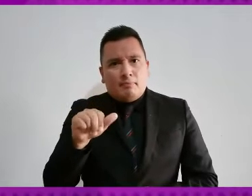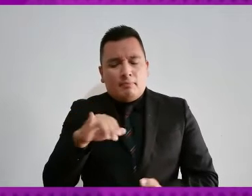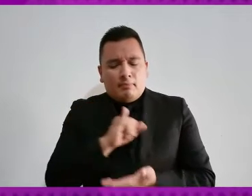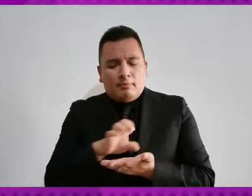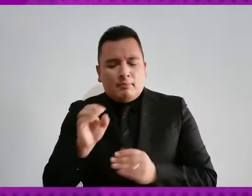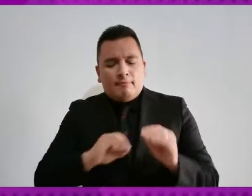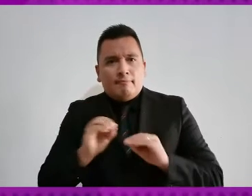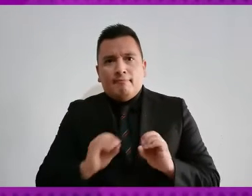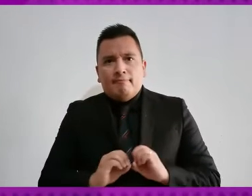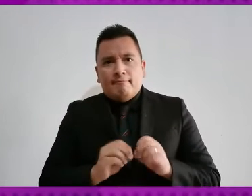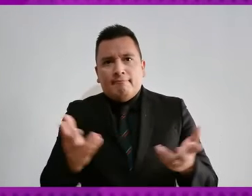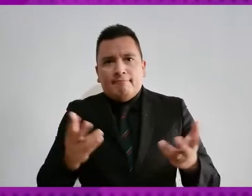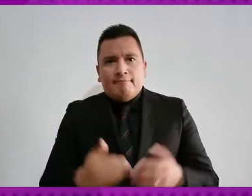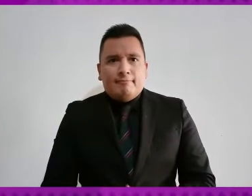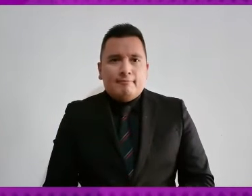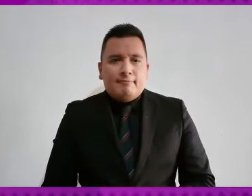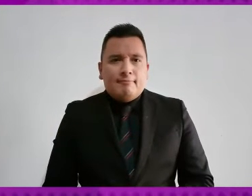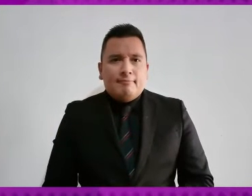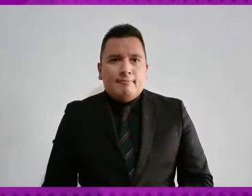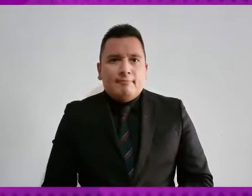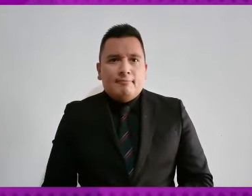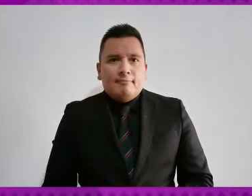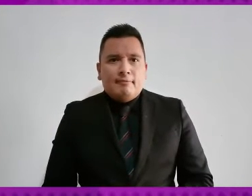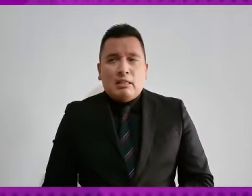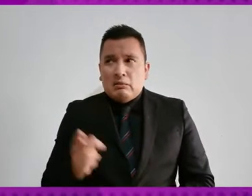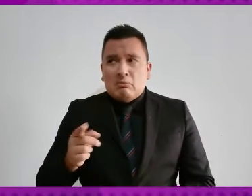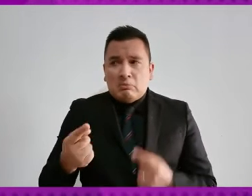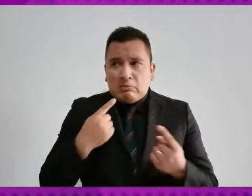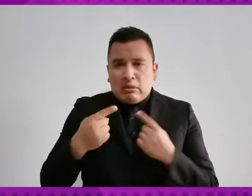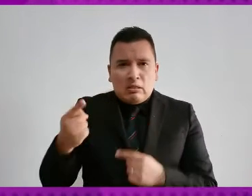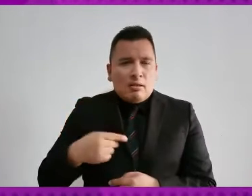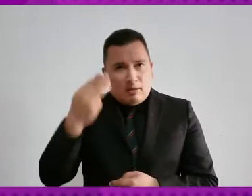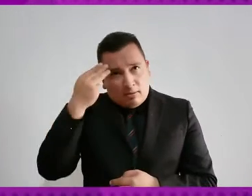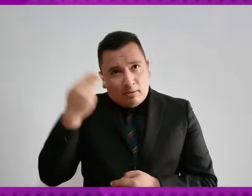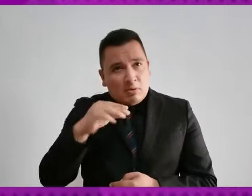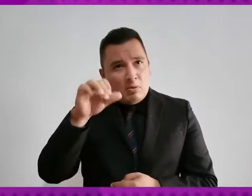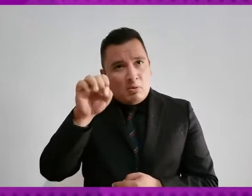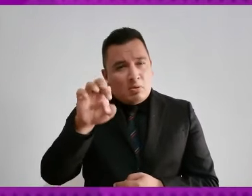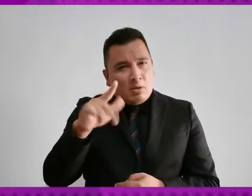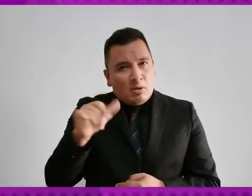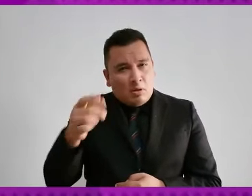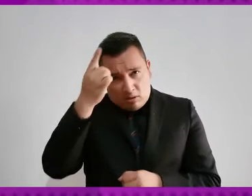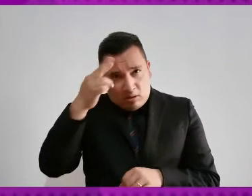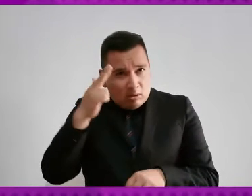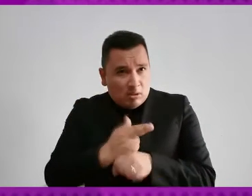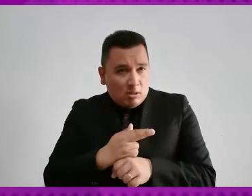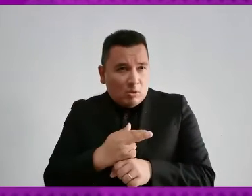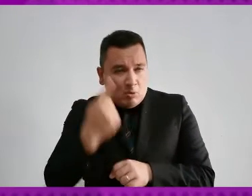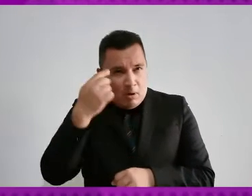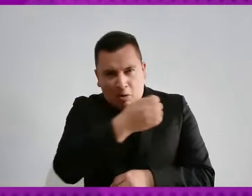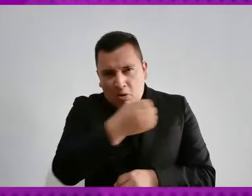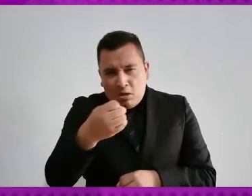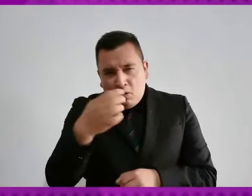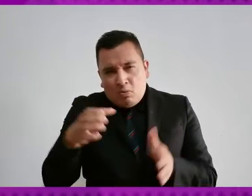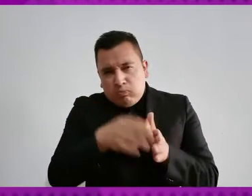y televisión del Instituto Electoral de Coahuila. Estamos platicando con el maestro Sergio Bernal, director ejecutivo de